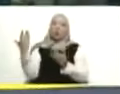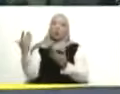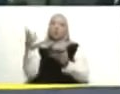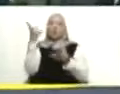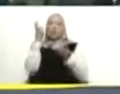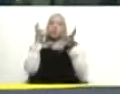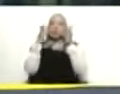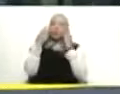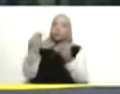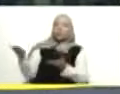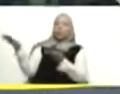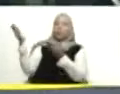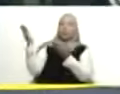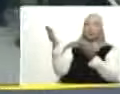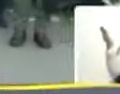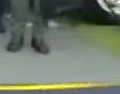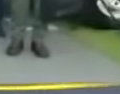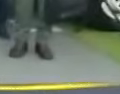aquí, adelante.